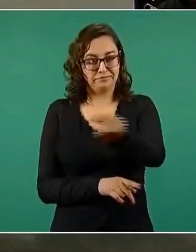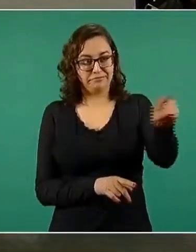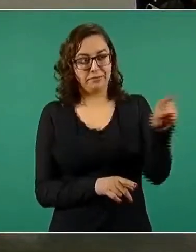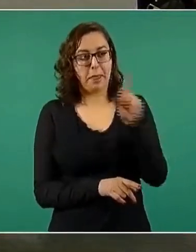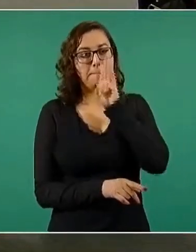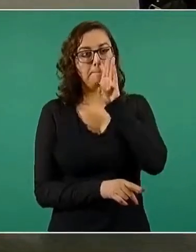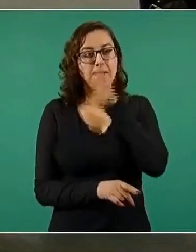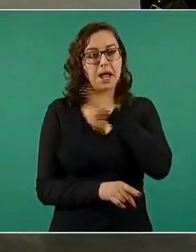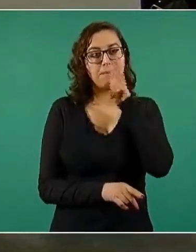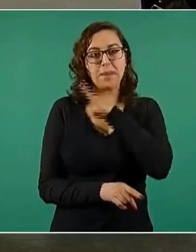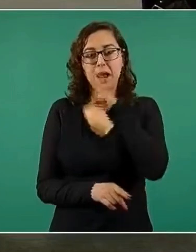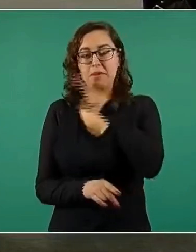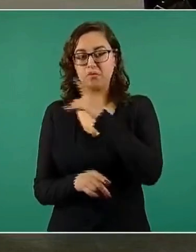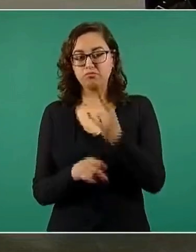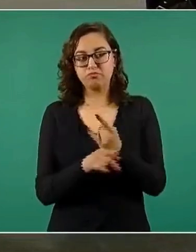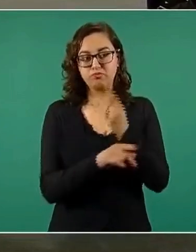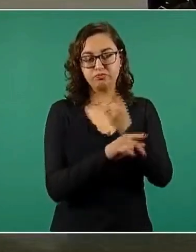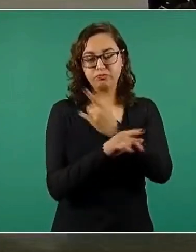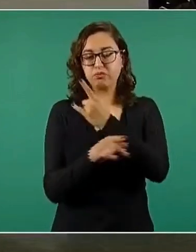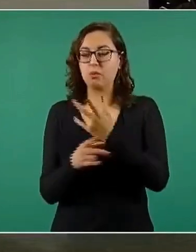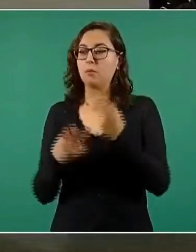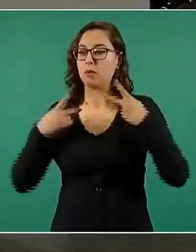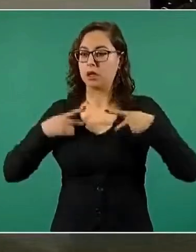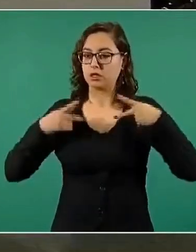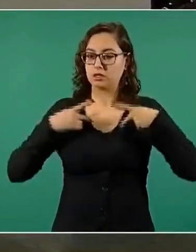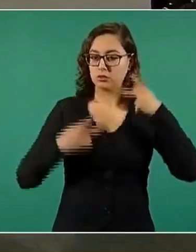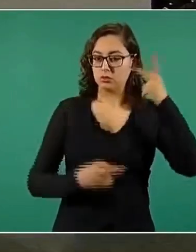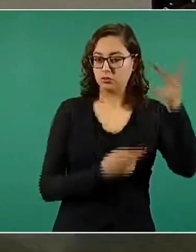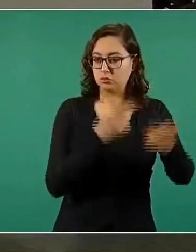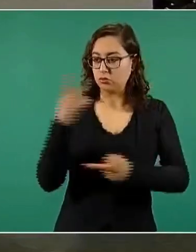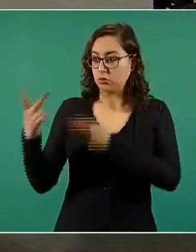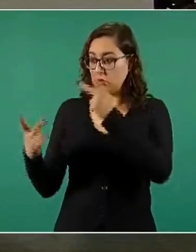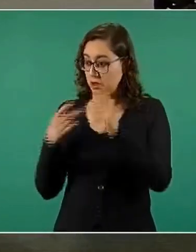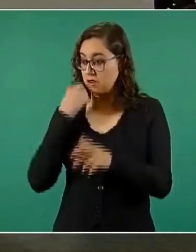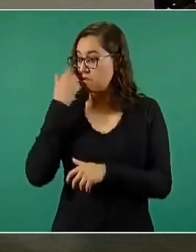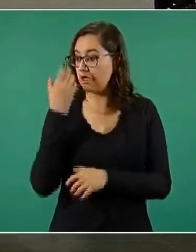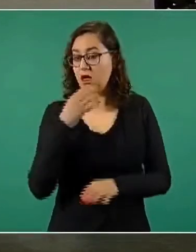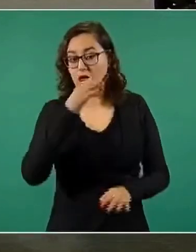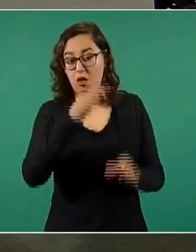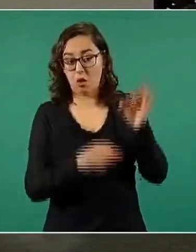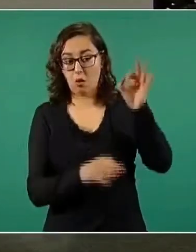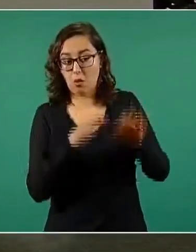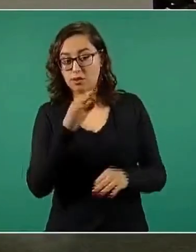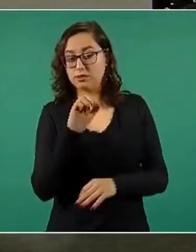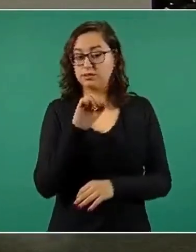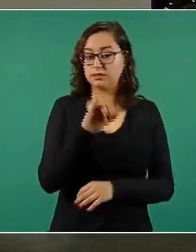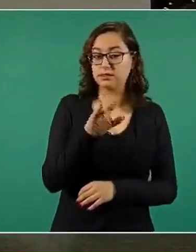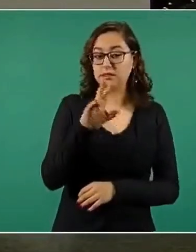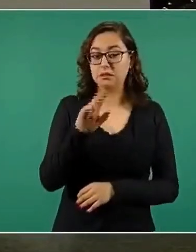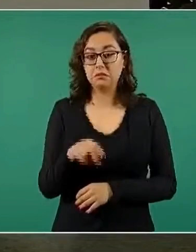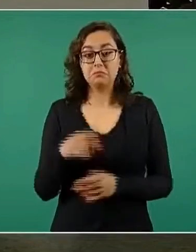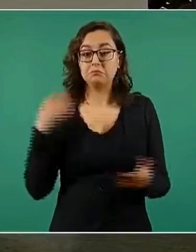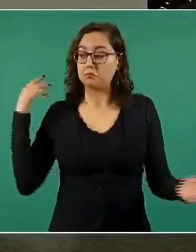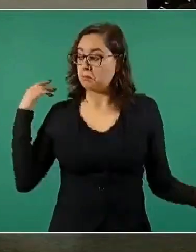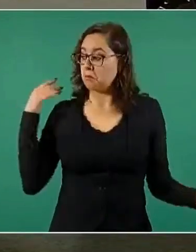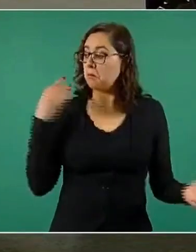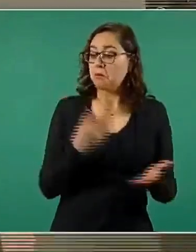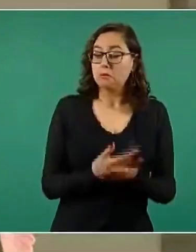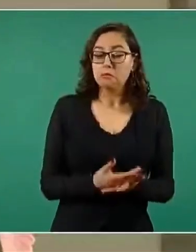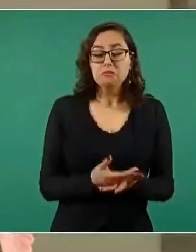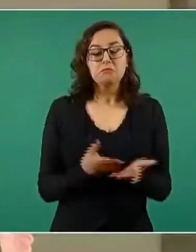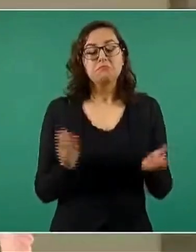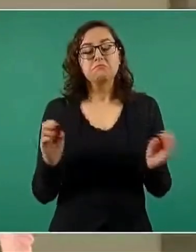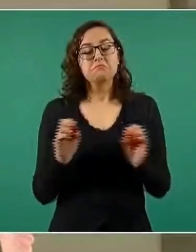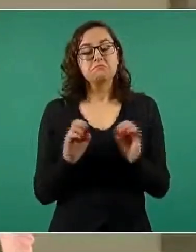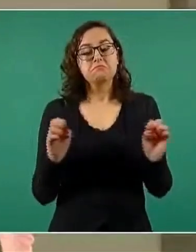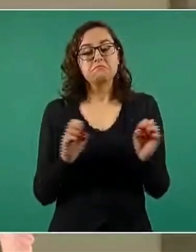del estado. Hasta el momento no se sabe qué le pasó y se hizo ojo de hormiga sobre este tema, y tan mencionado el tema de la deuda